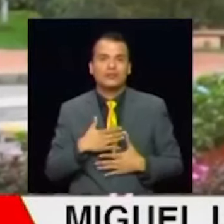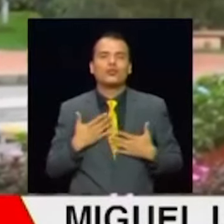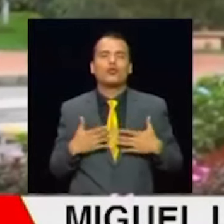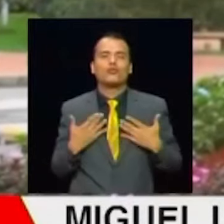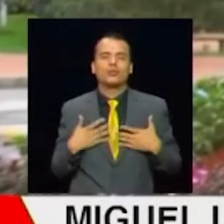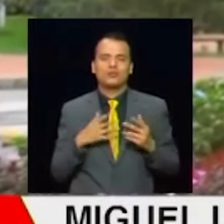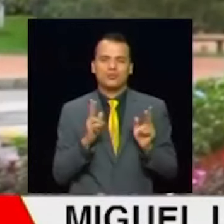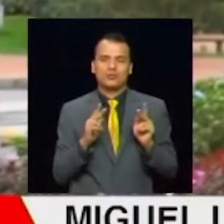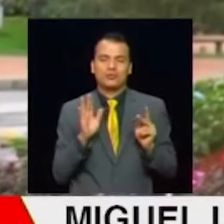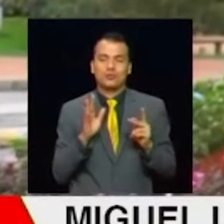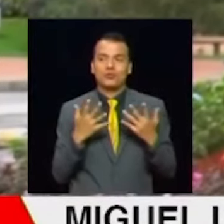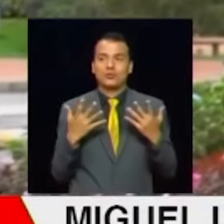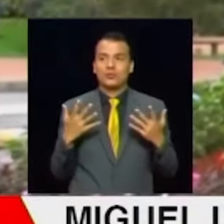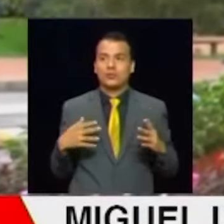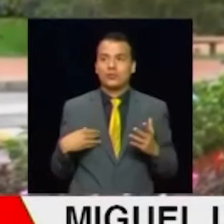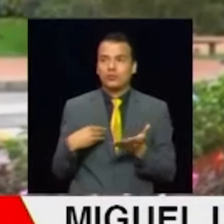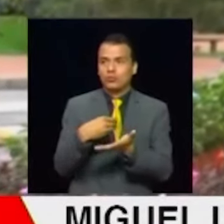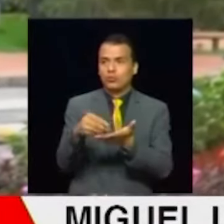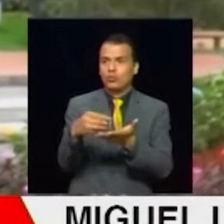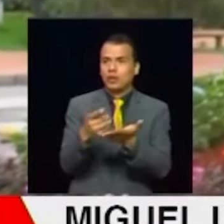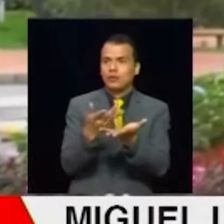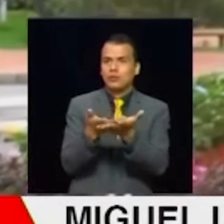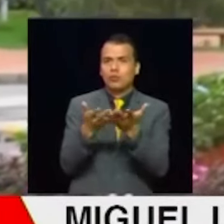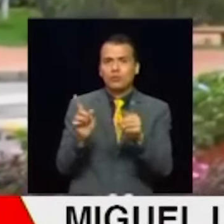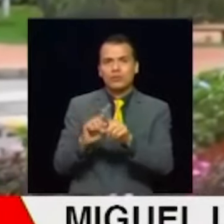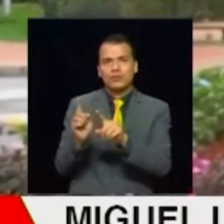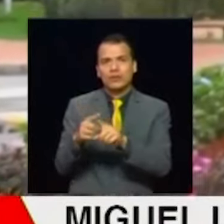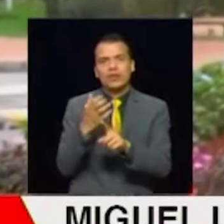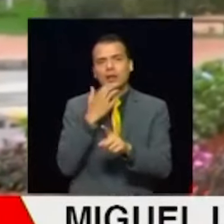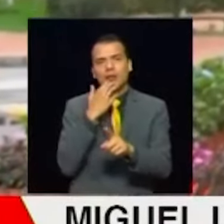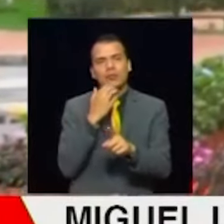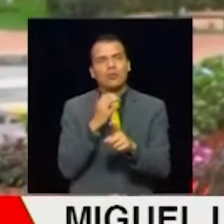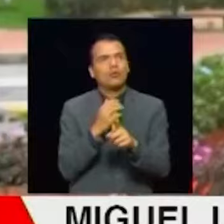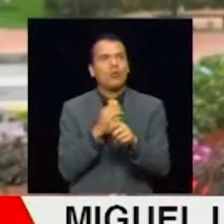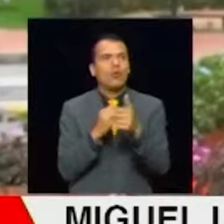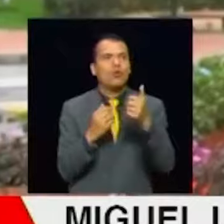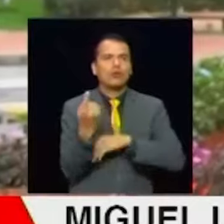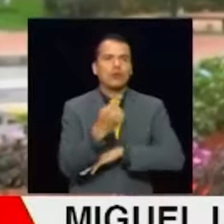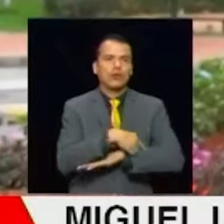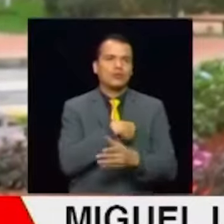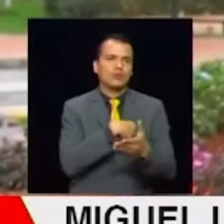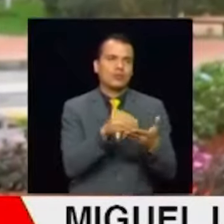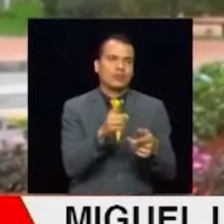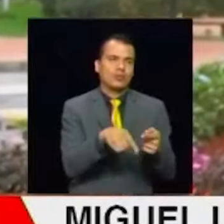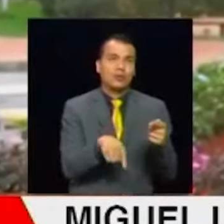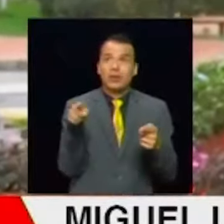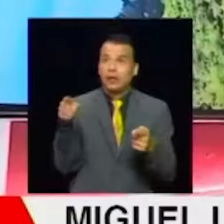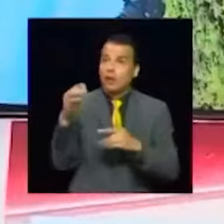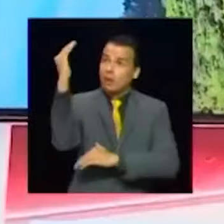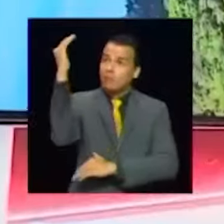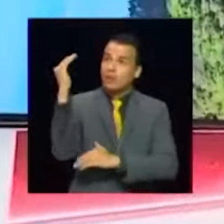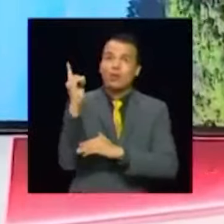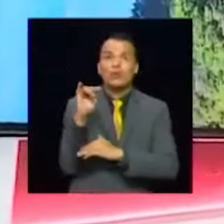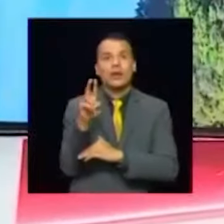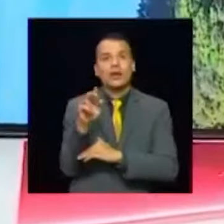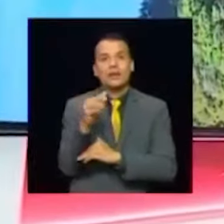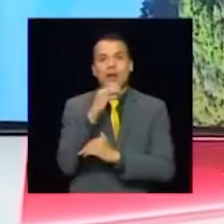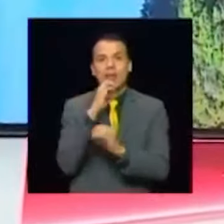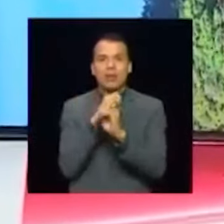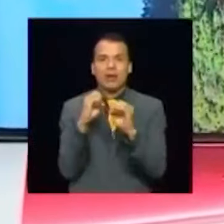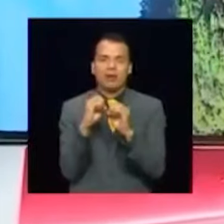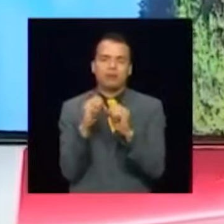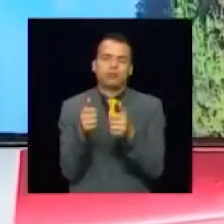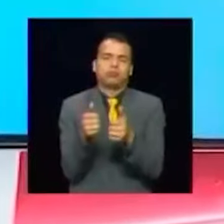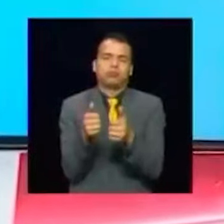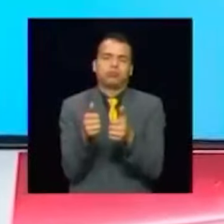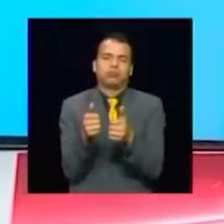aquellas personas que logran acceder a ciertos bienes que de otra manera no podrían comprar y lo hacen gracias a la reducción del precio. Para los gremios económicos